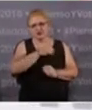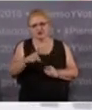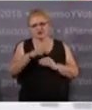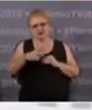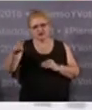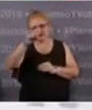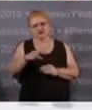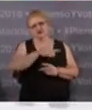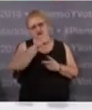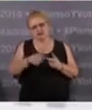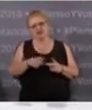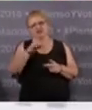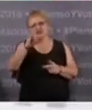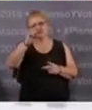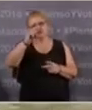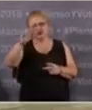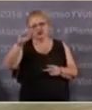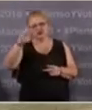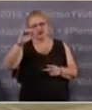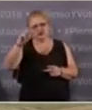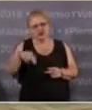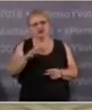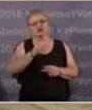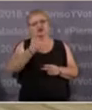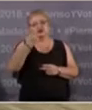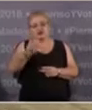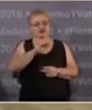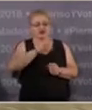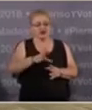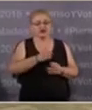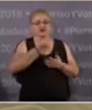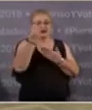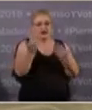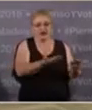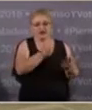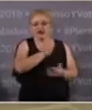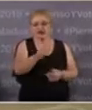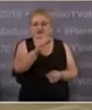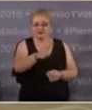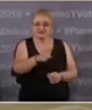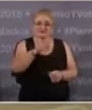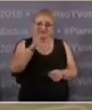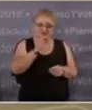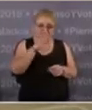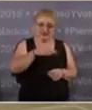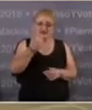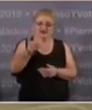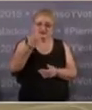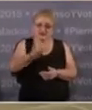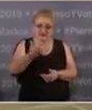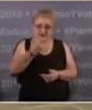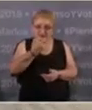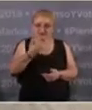En materia de disuasión, que el dinero deje de llegar a los delincuentes y las armas no entren al país. En materia de